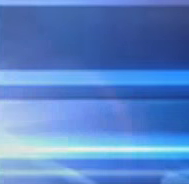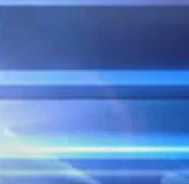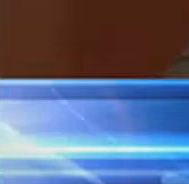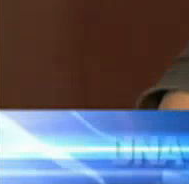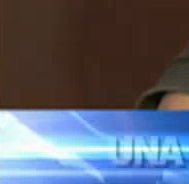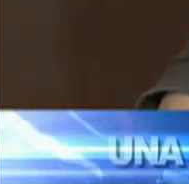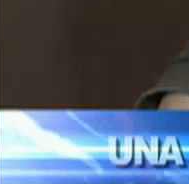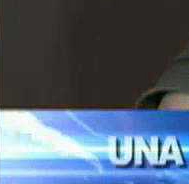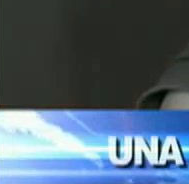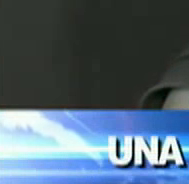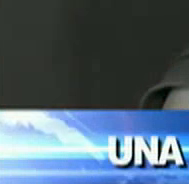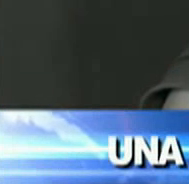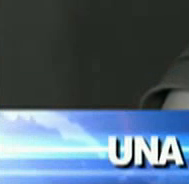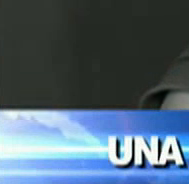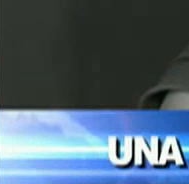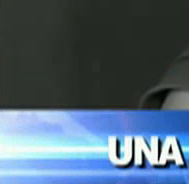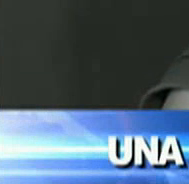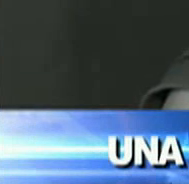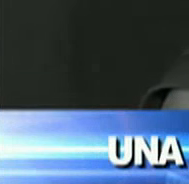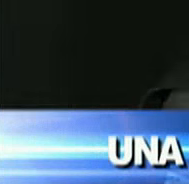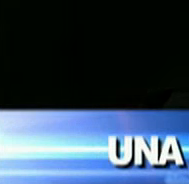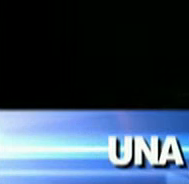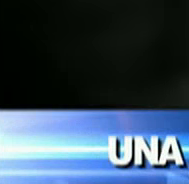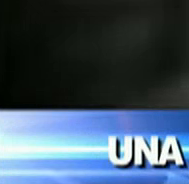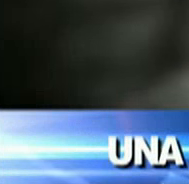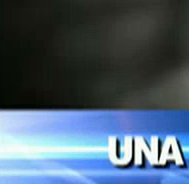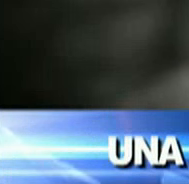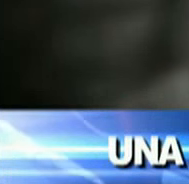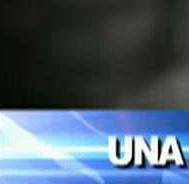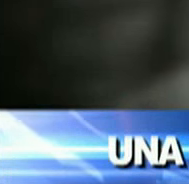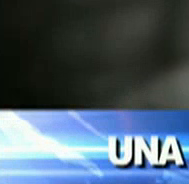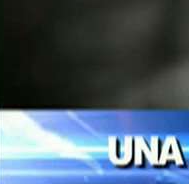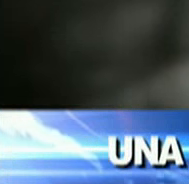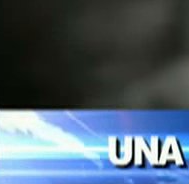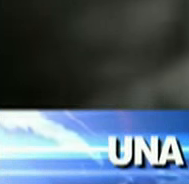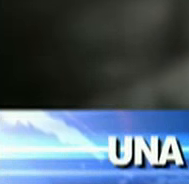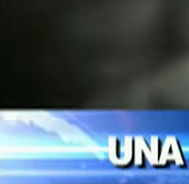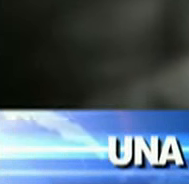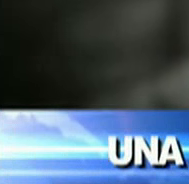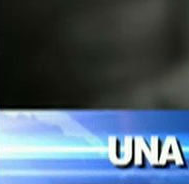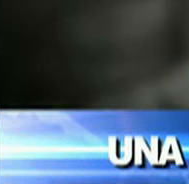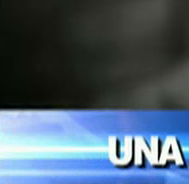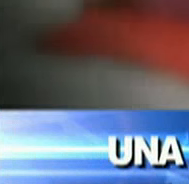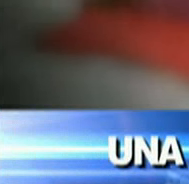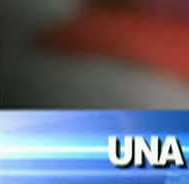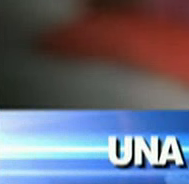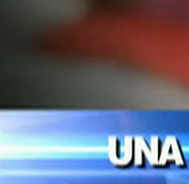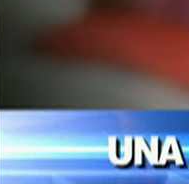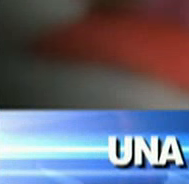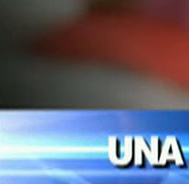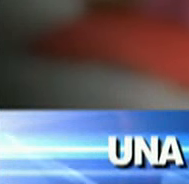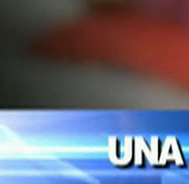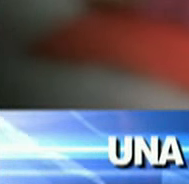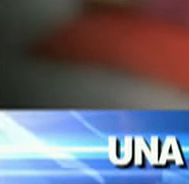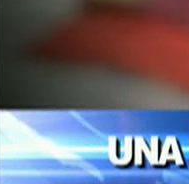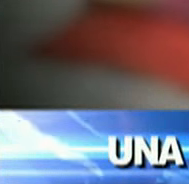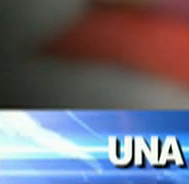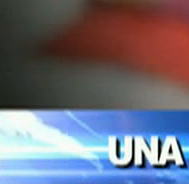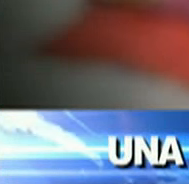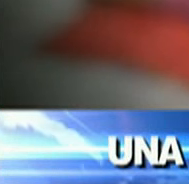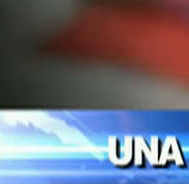Que se quiere morir, cosas así. Una extraña enfermedad conocida como piel de mariposa mantiene aislada y con gran dolor